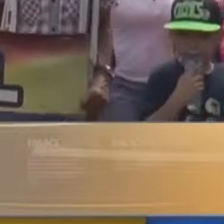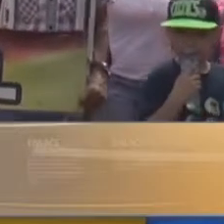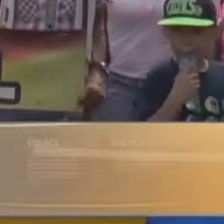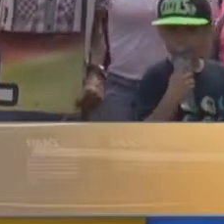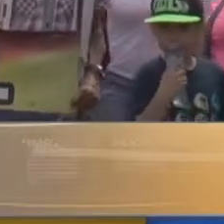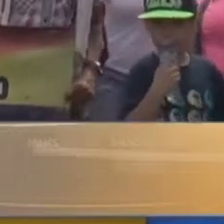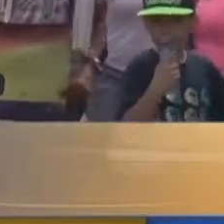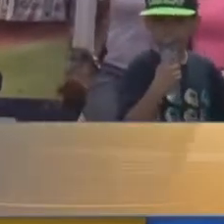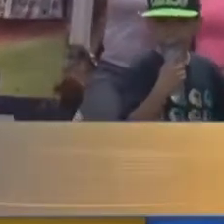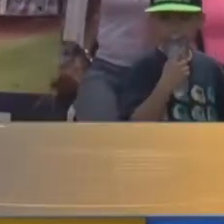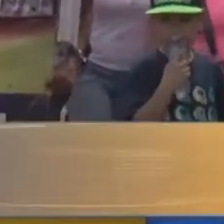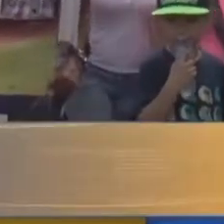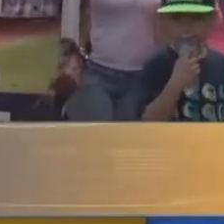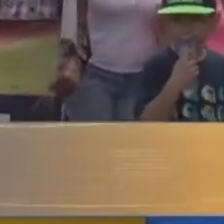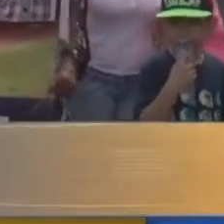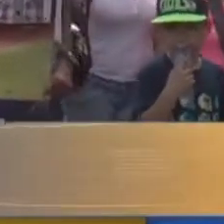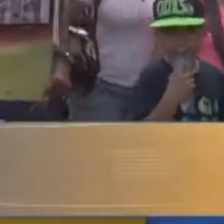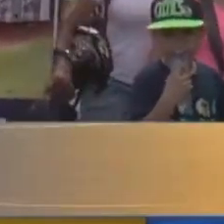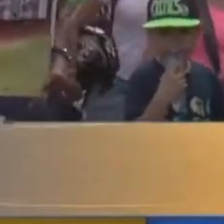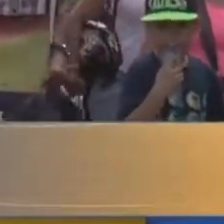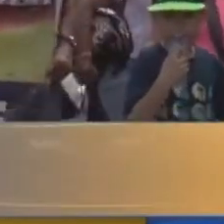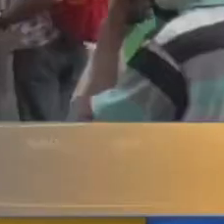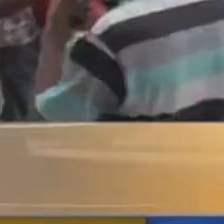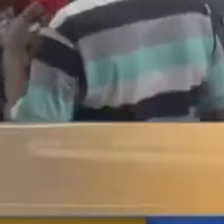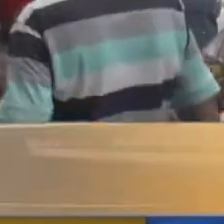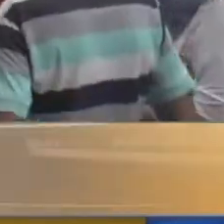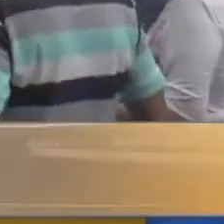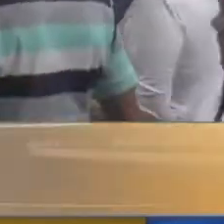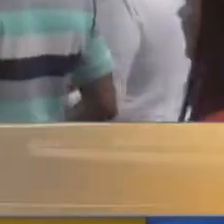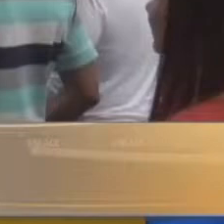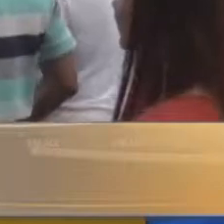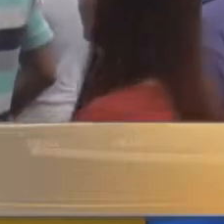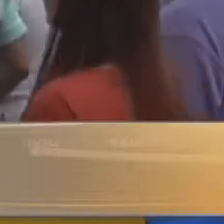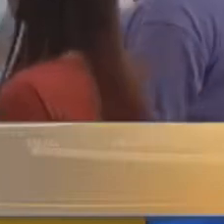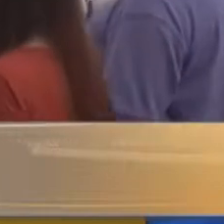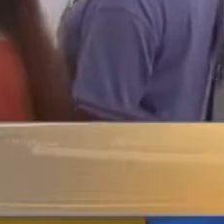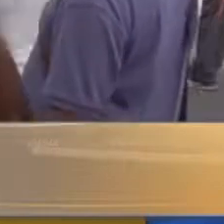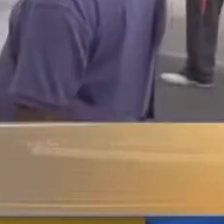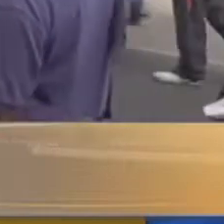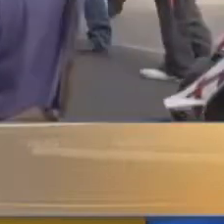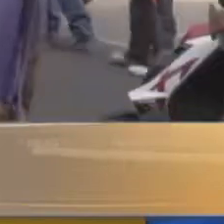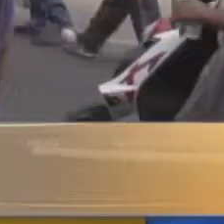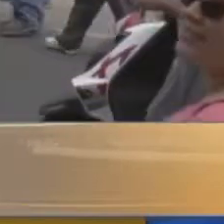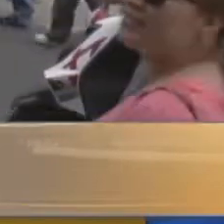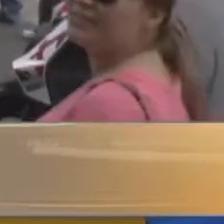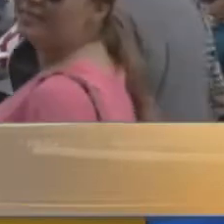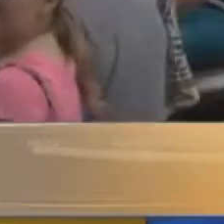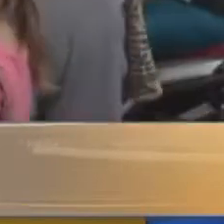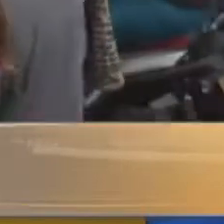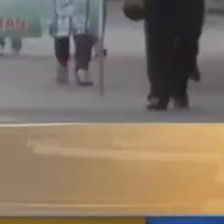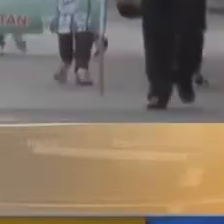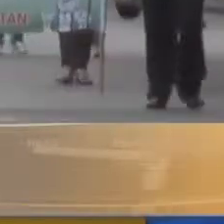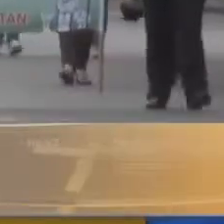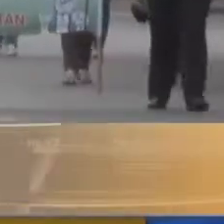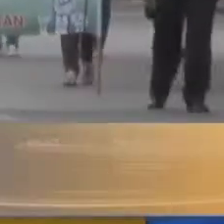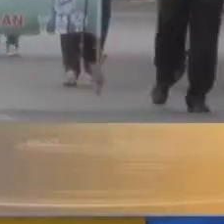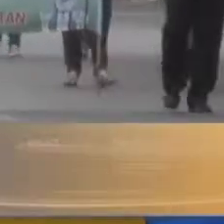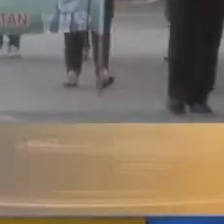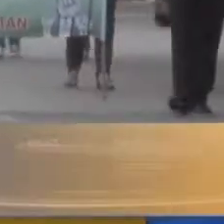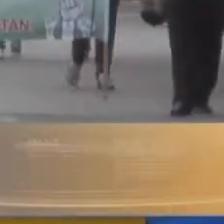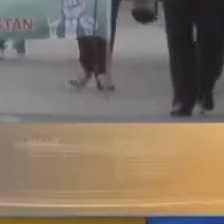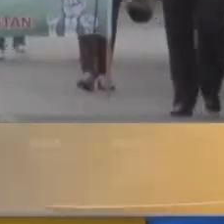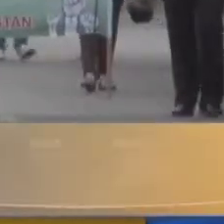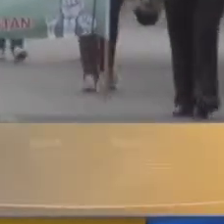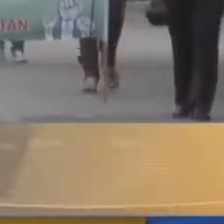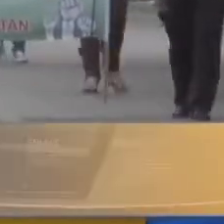Magisterio adelanta protesta de 24 horas en todo el país. En Barranca Bermeja hubo marcha por las principales calles de la ciudad y se anuncia nueva protesta para esta